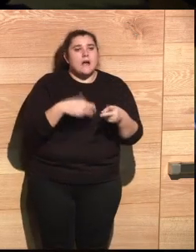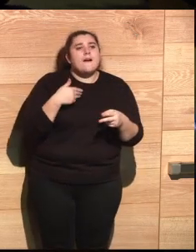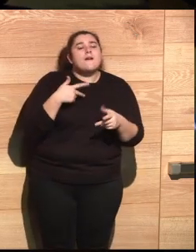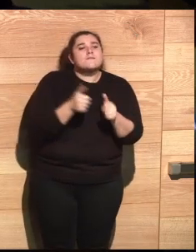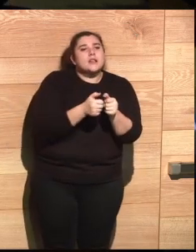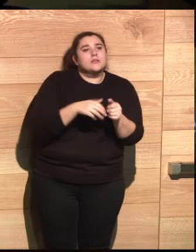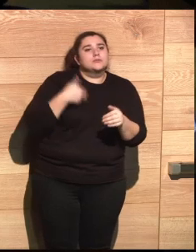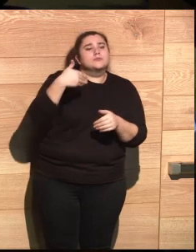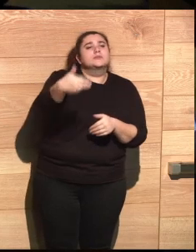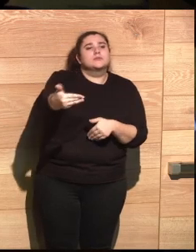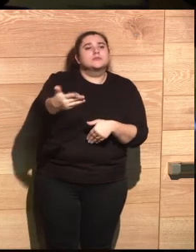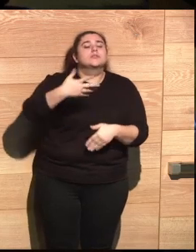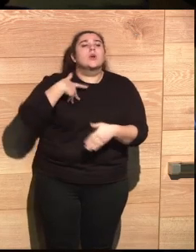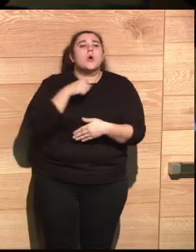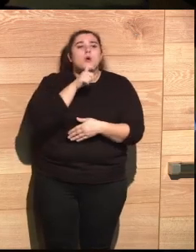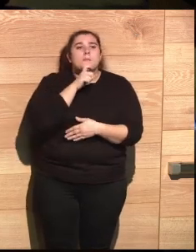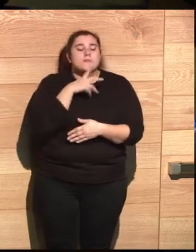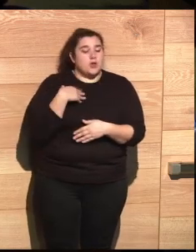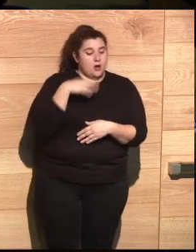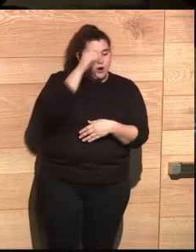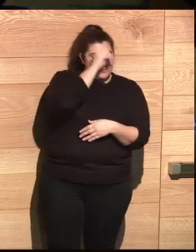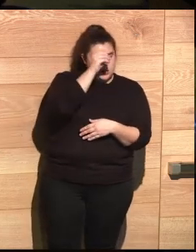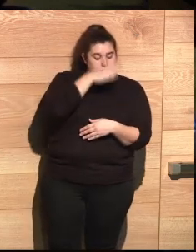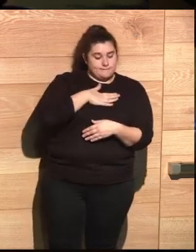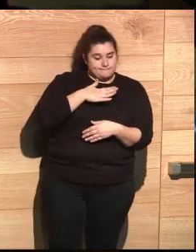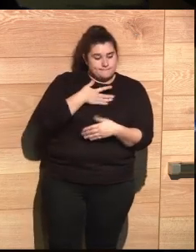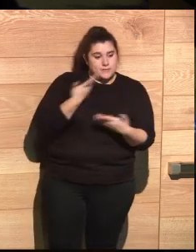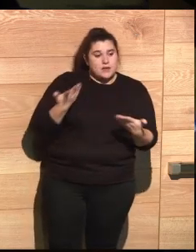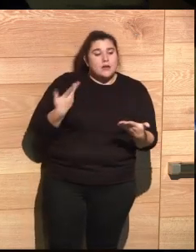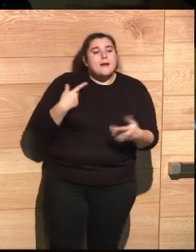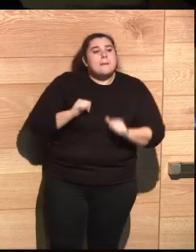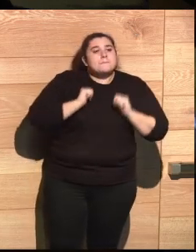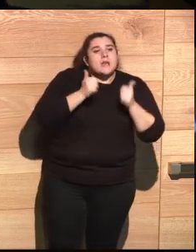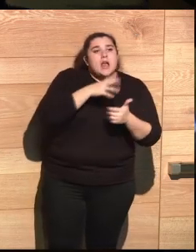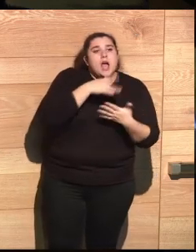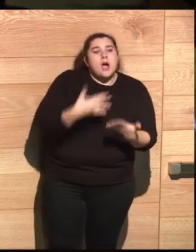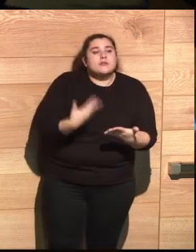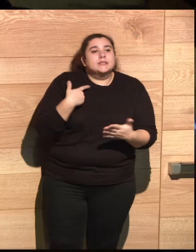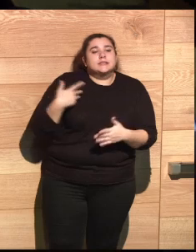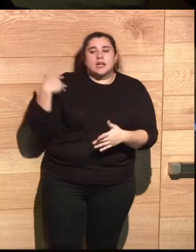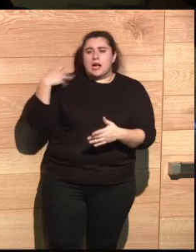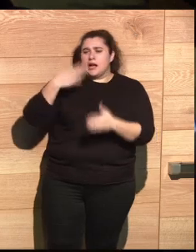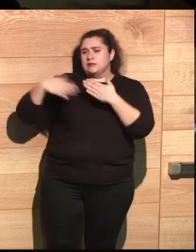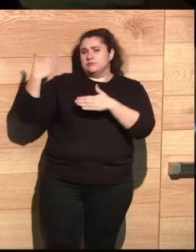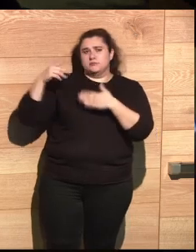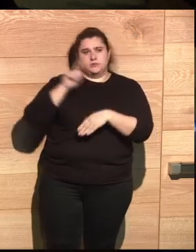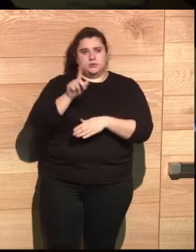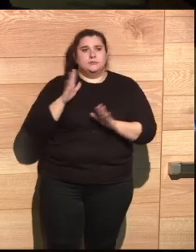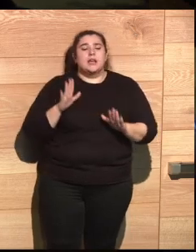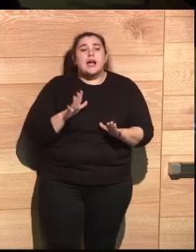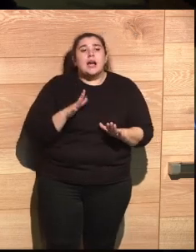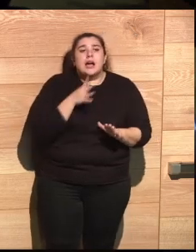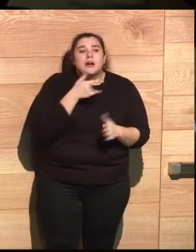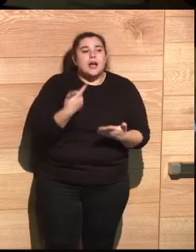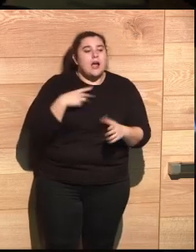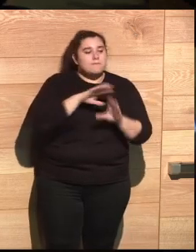a cabo del tiempo. Yo creo que lo que está empezando ahora mismo, a diferencia de las anteriores décadas, es que los videojuegos se